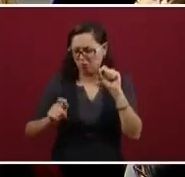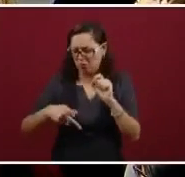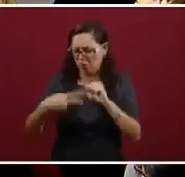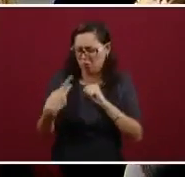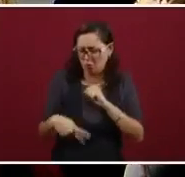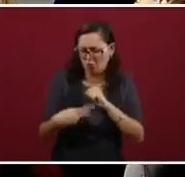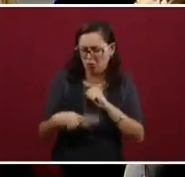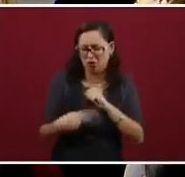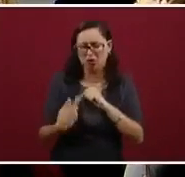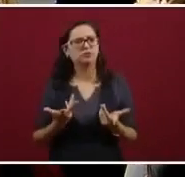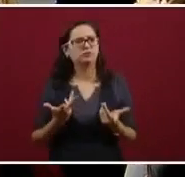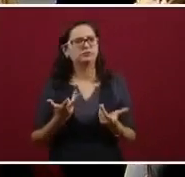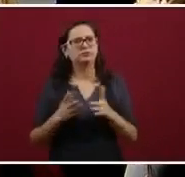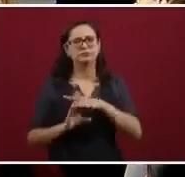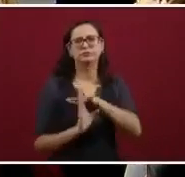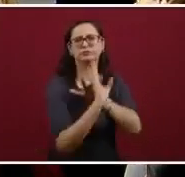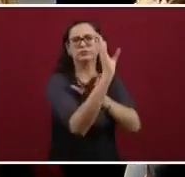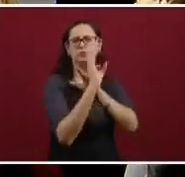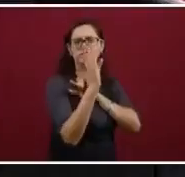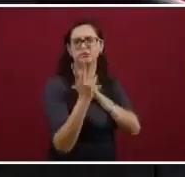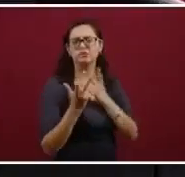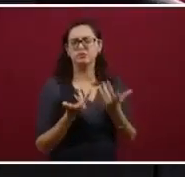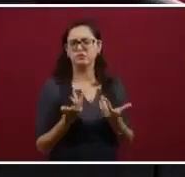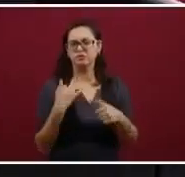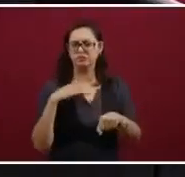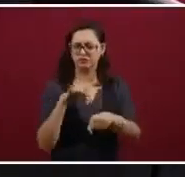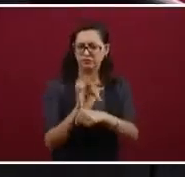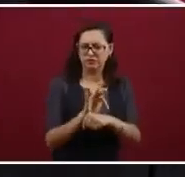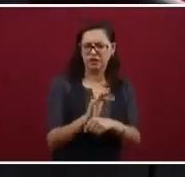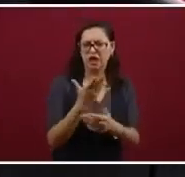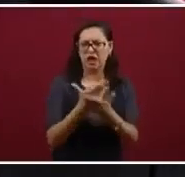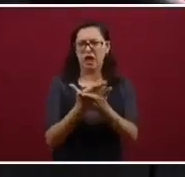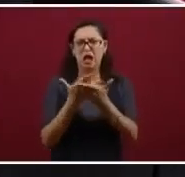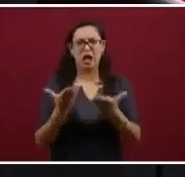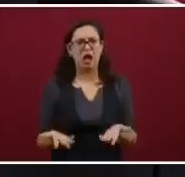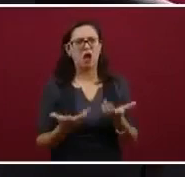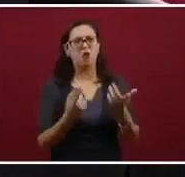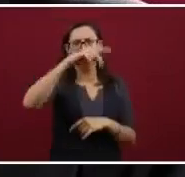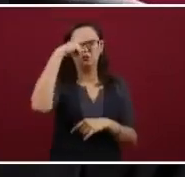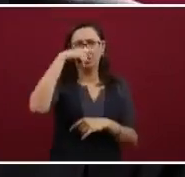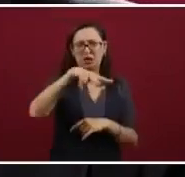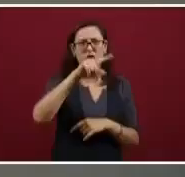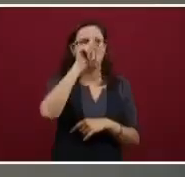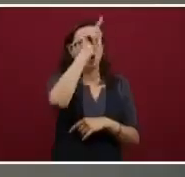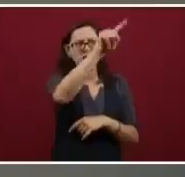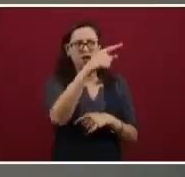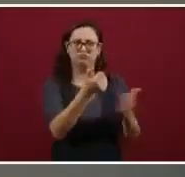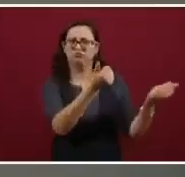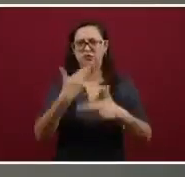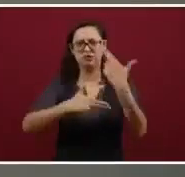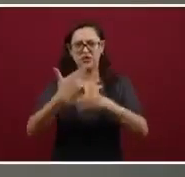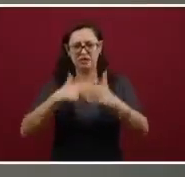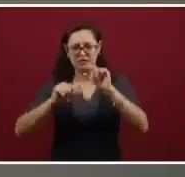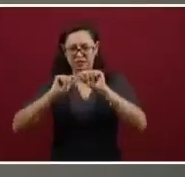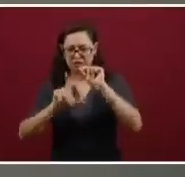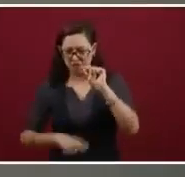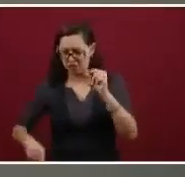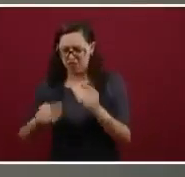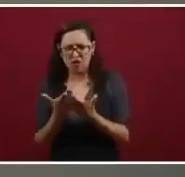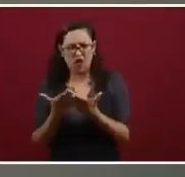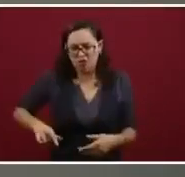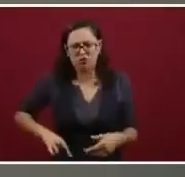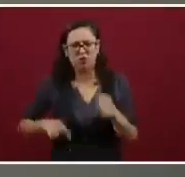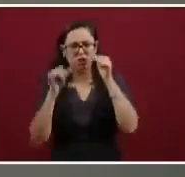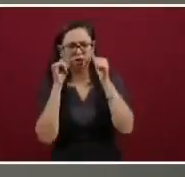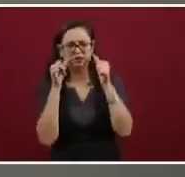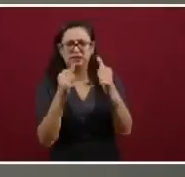Unidos como es históricamente o como históricamente ha sido, sino de Estados Unidos a México con deportaciones, con repatriaciones voluntarias. ¿Cómo el gobierno de